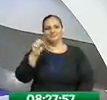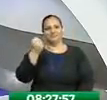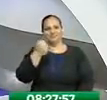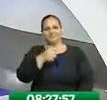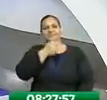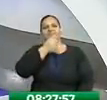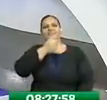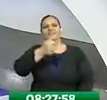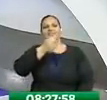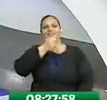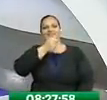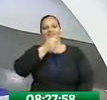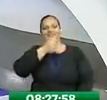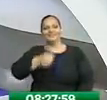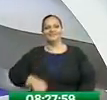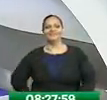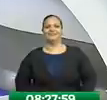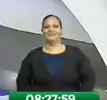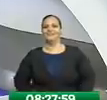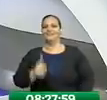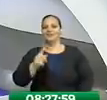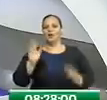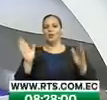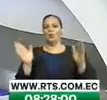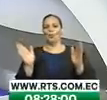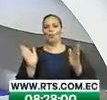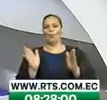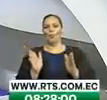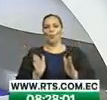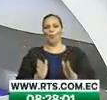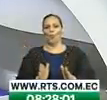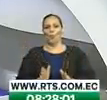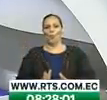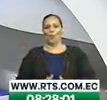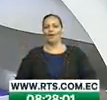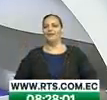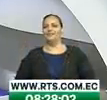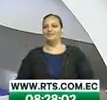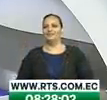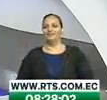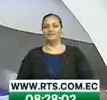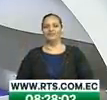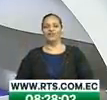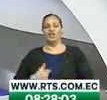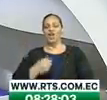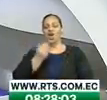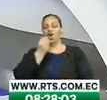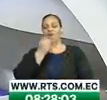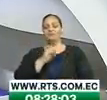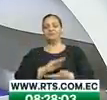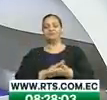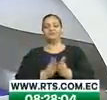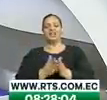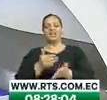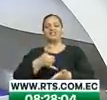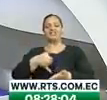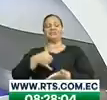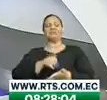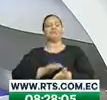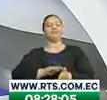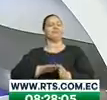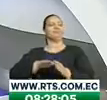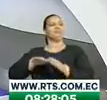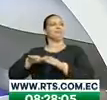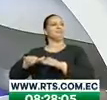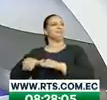bolón. No, ya grasa. No quiere que le hablen de chancho, no quiere que le hablen de chapingacho, no quiere que nada, le hablen de, muchas gracias, de bollos. Mucha, no, mucha, mucha, mucha,